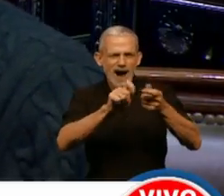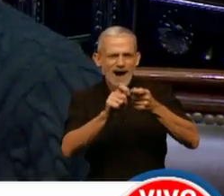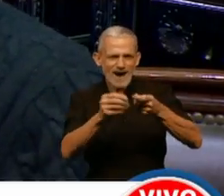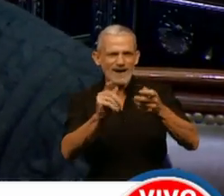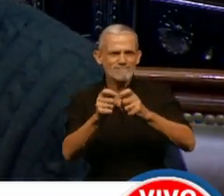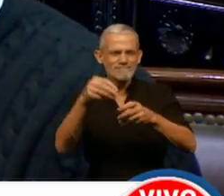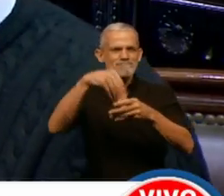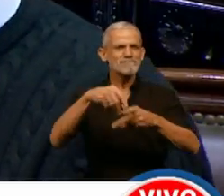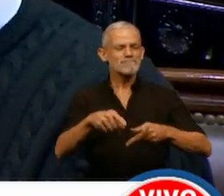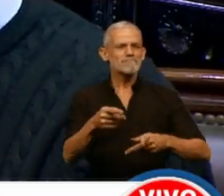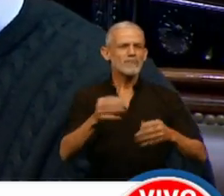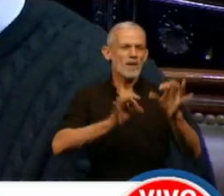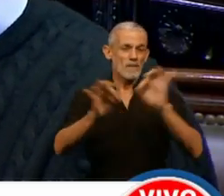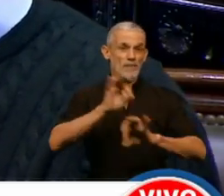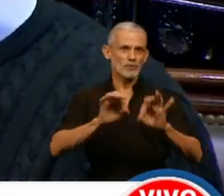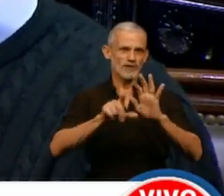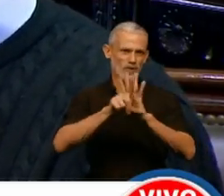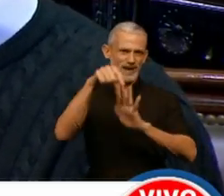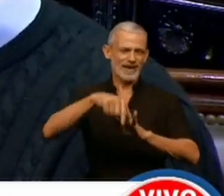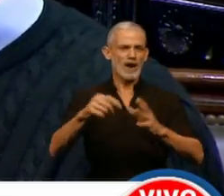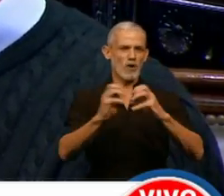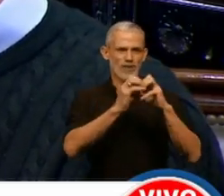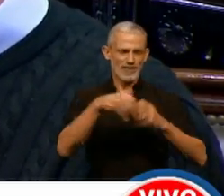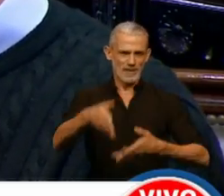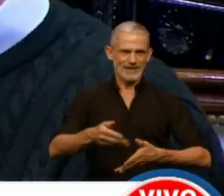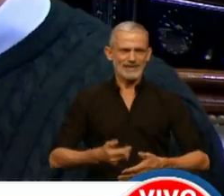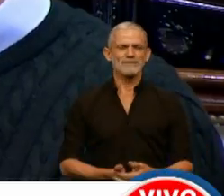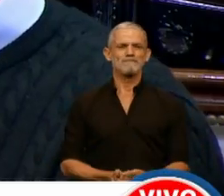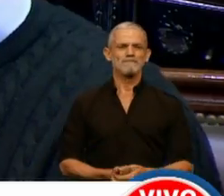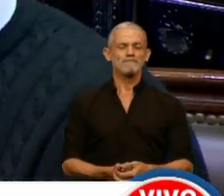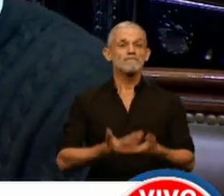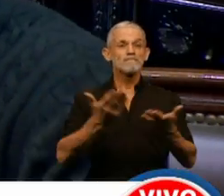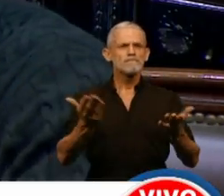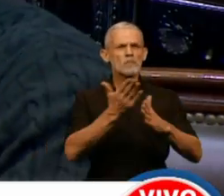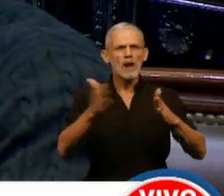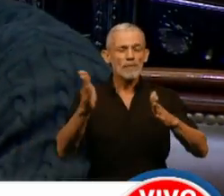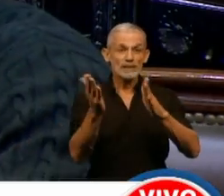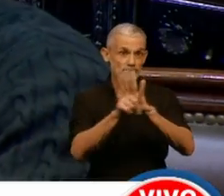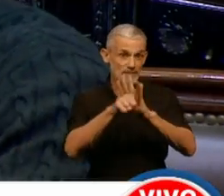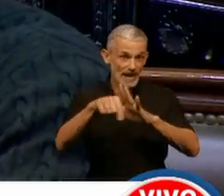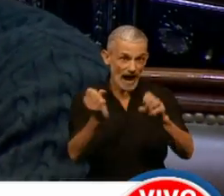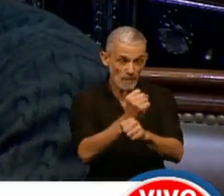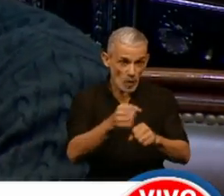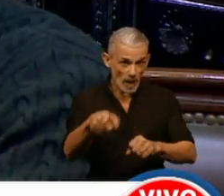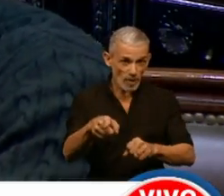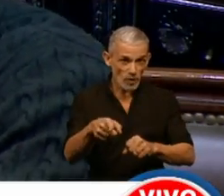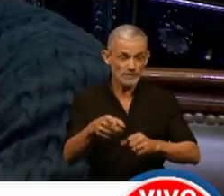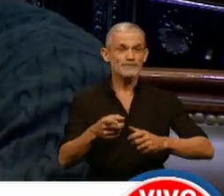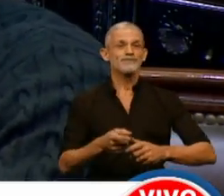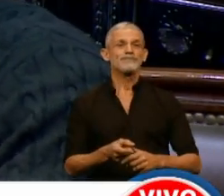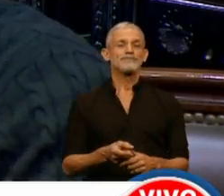considerado en el proyecto que estamos tratando a partir de la sanción de esta ley